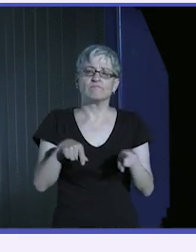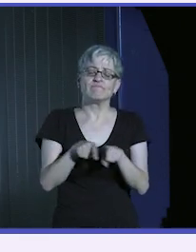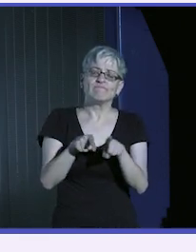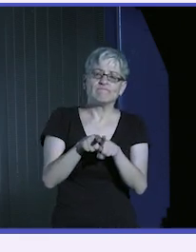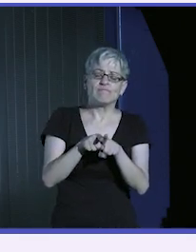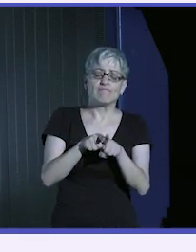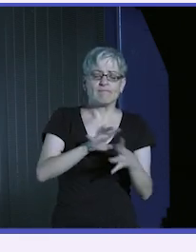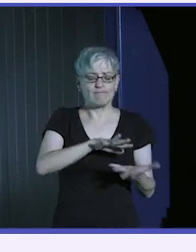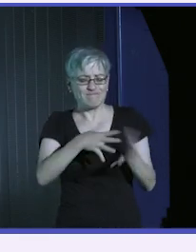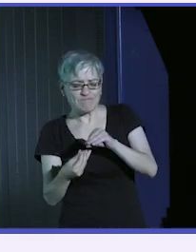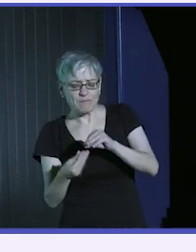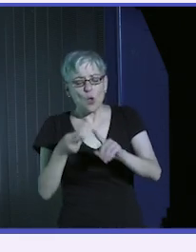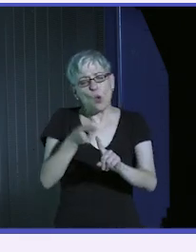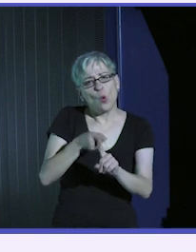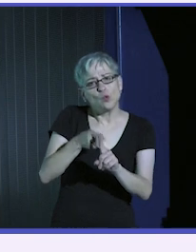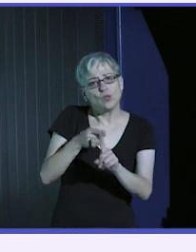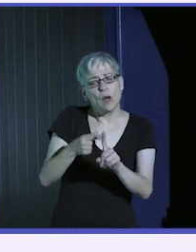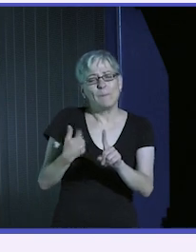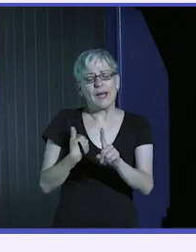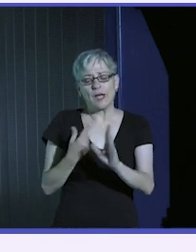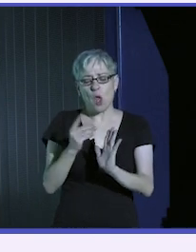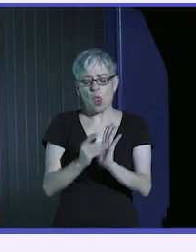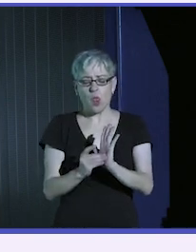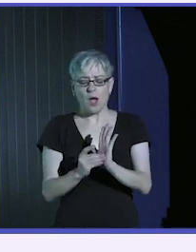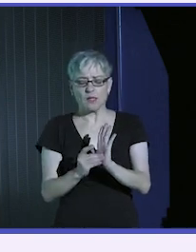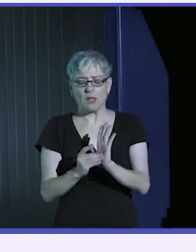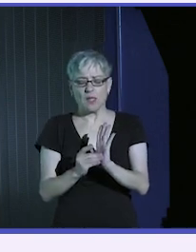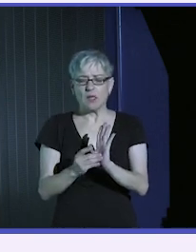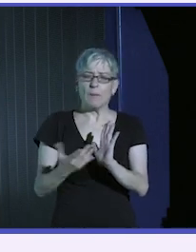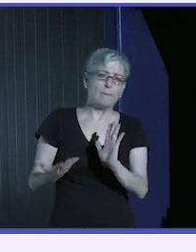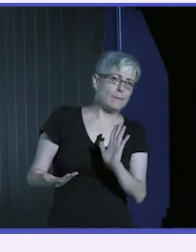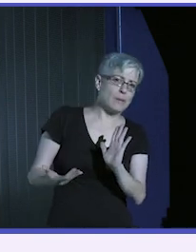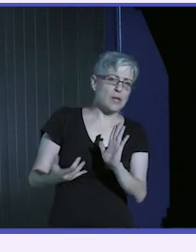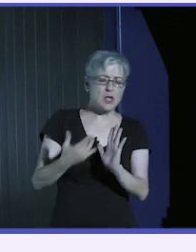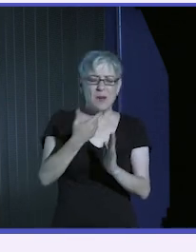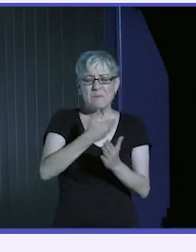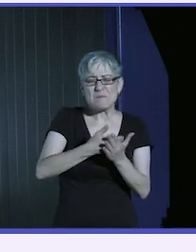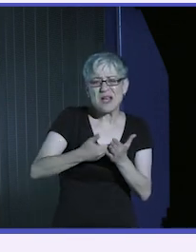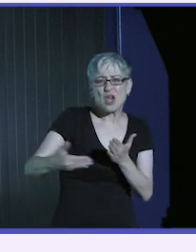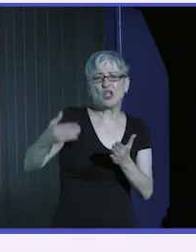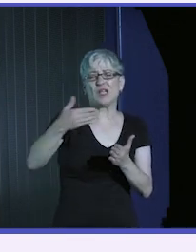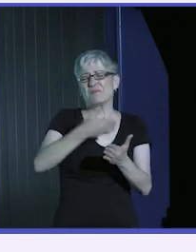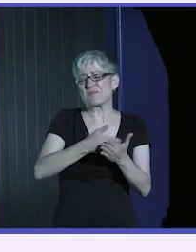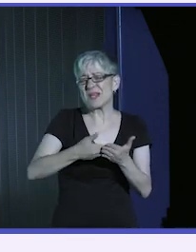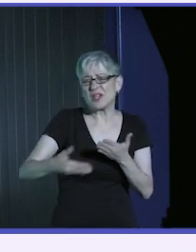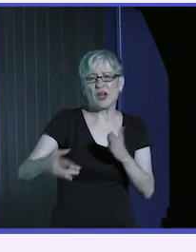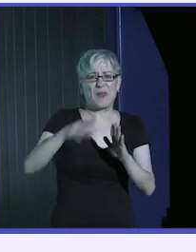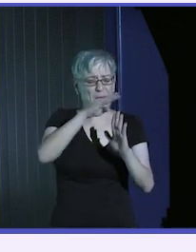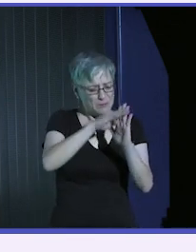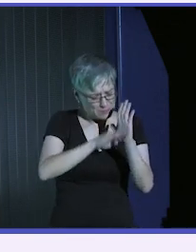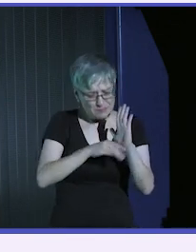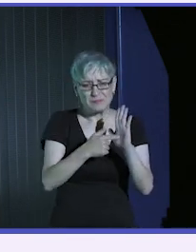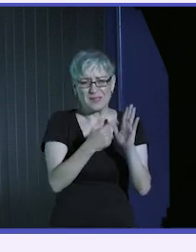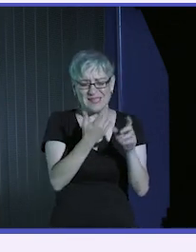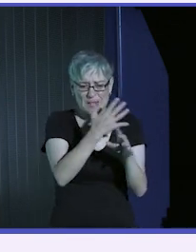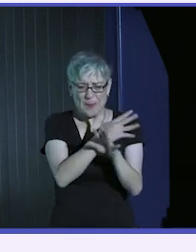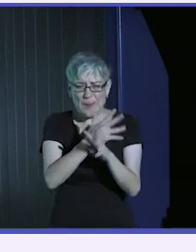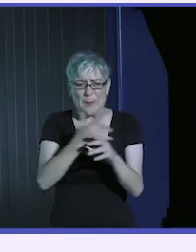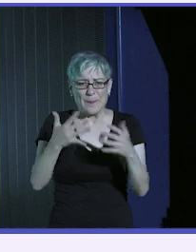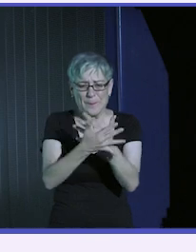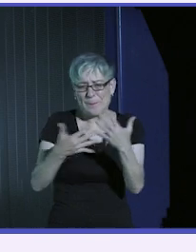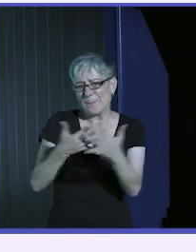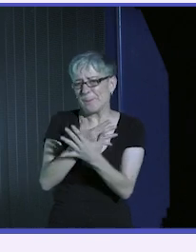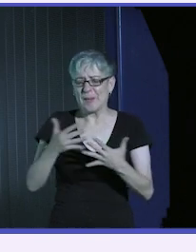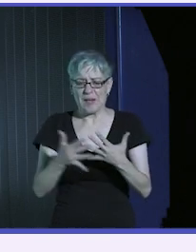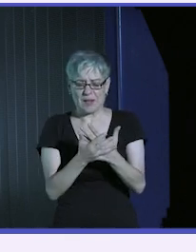uso donde hay pocos datos y una combinatoria muy amplia de millones o billones de parámetros. Esos son los tipos de casos de uso en los